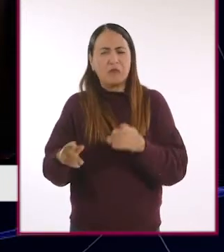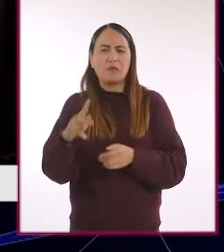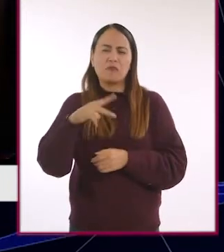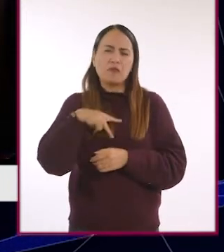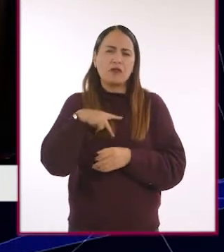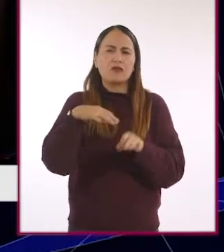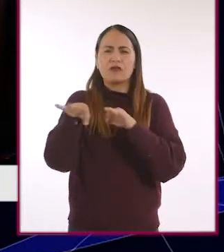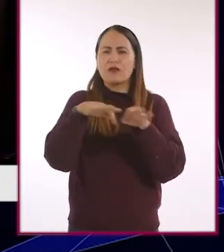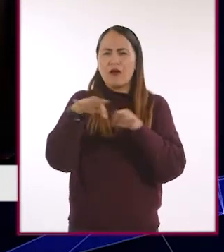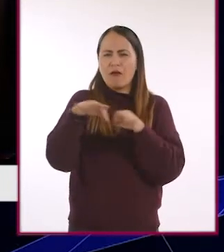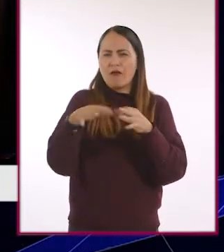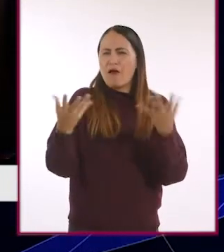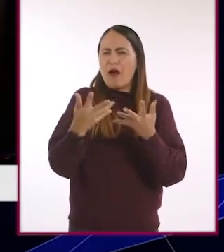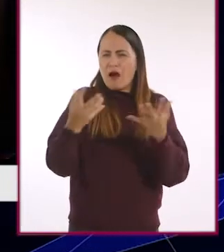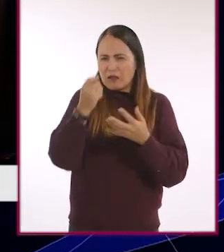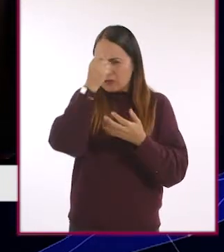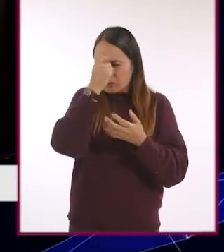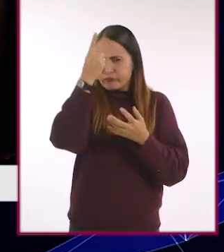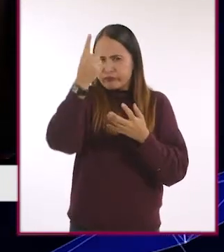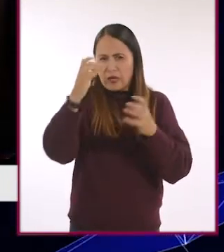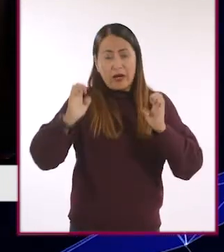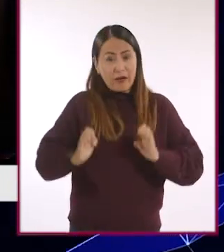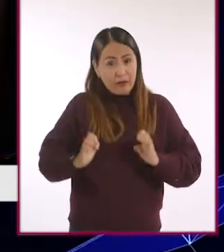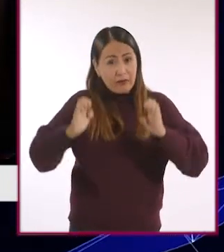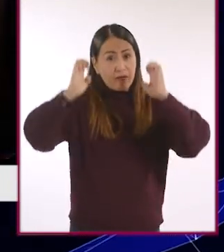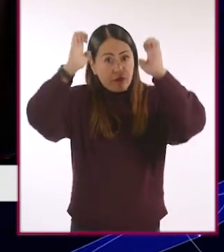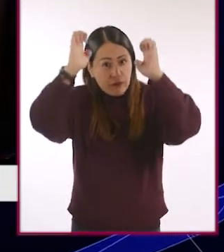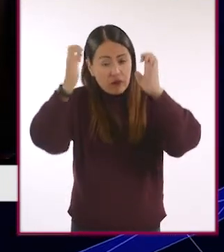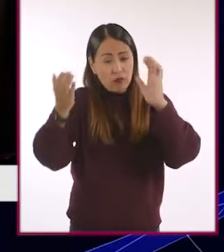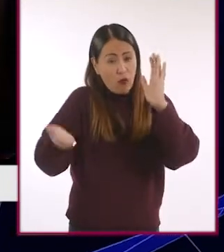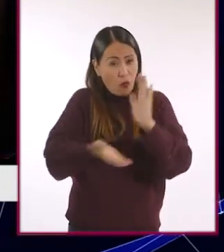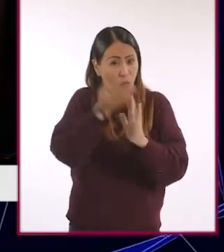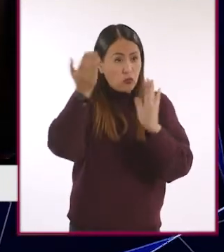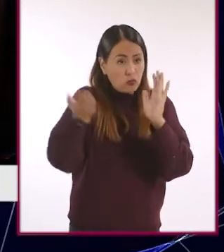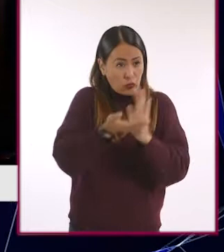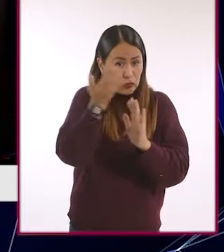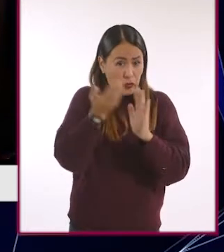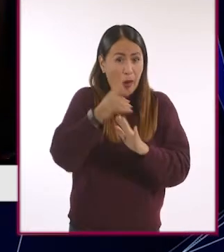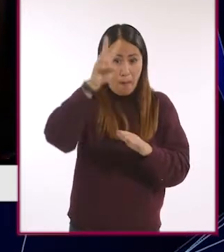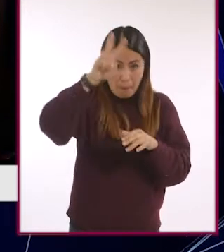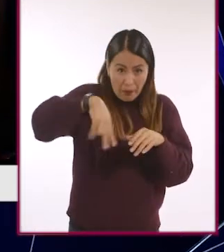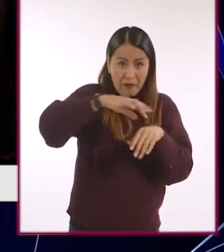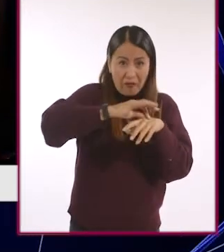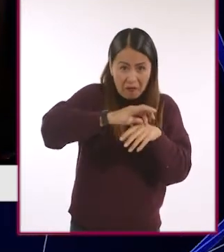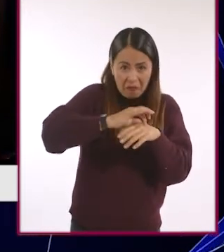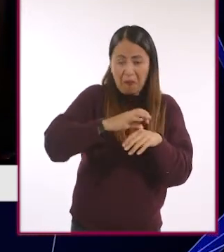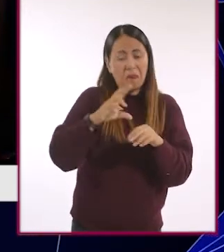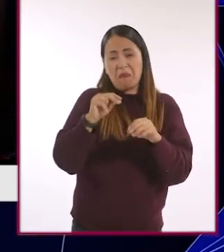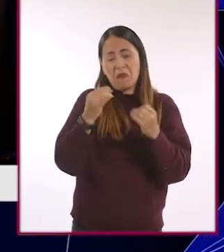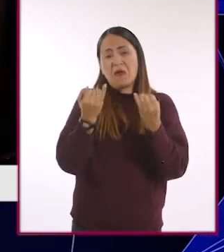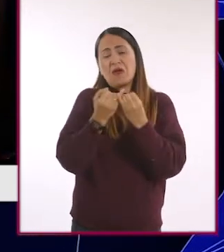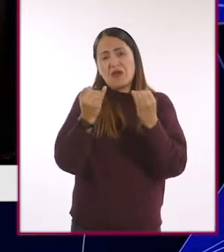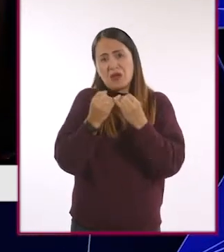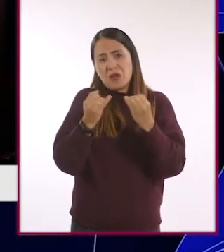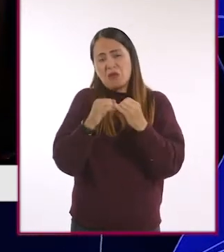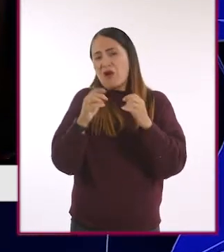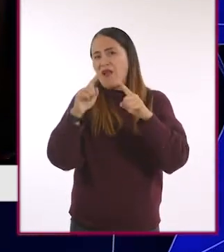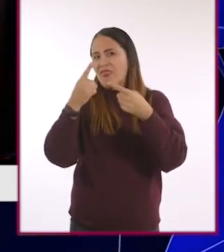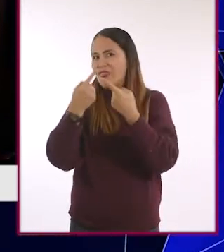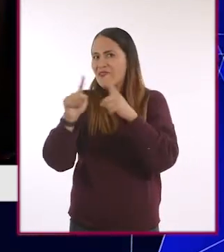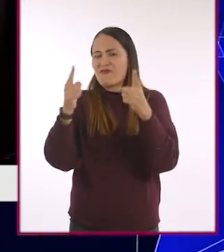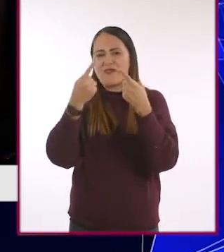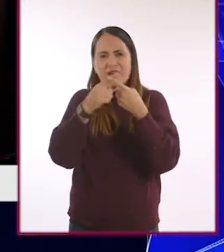trabajo es crear estructuras, edificios, construcciones que no existen, ¿no? Naves. Y mucho de lo que